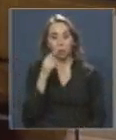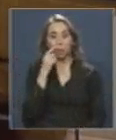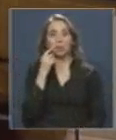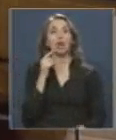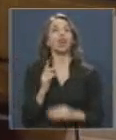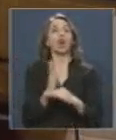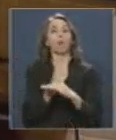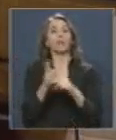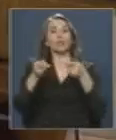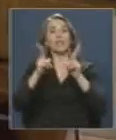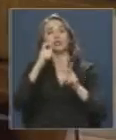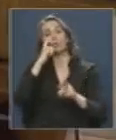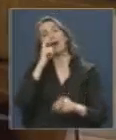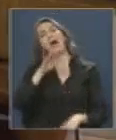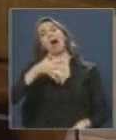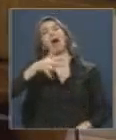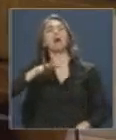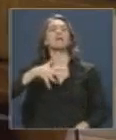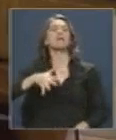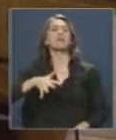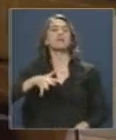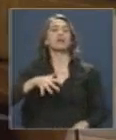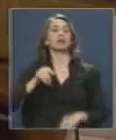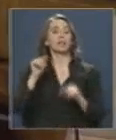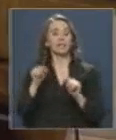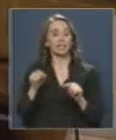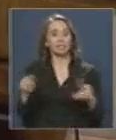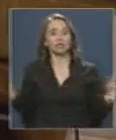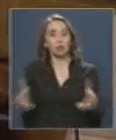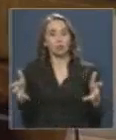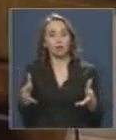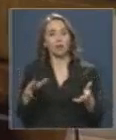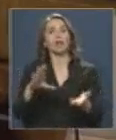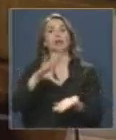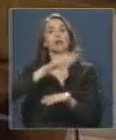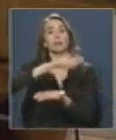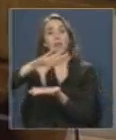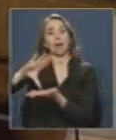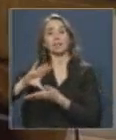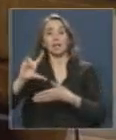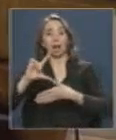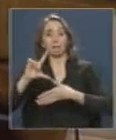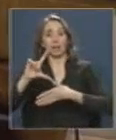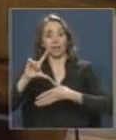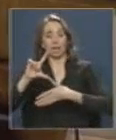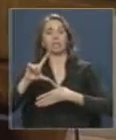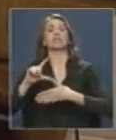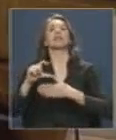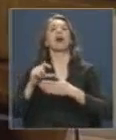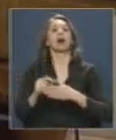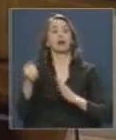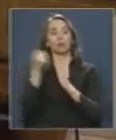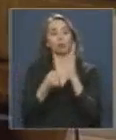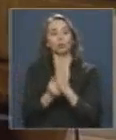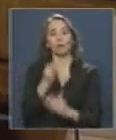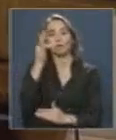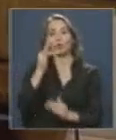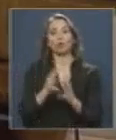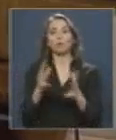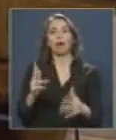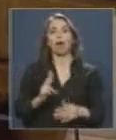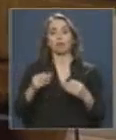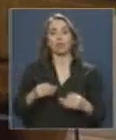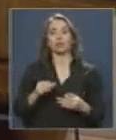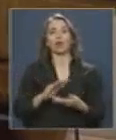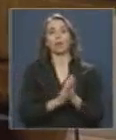nociones básicas de derechos humanos, principios que han alentado a los pueblos de América Latina a luchar por un futuro más digno para todos y para